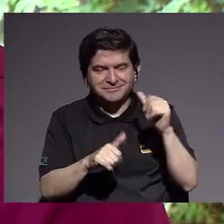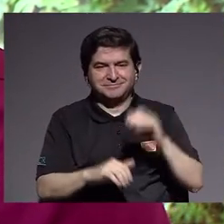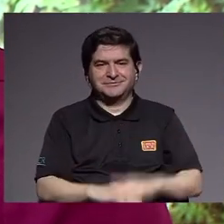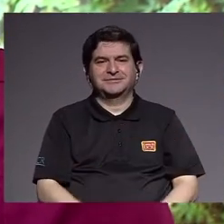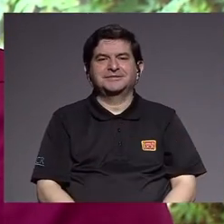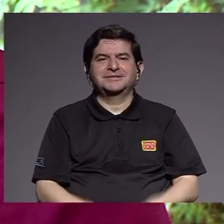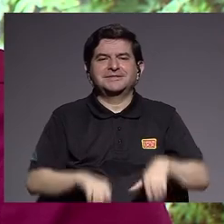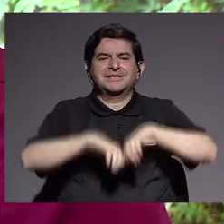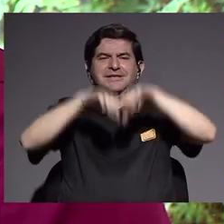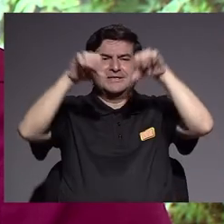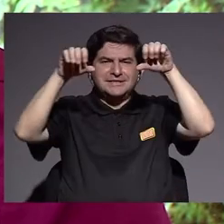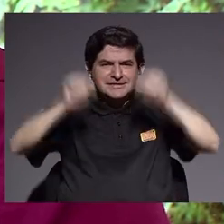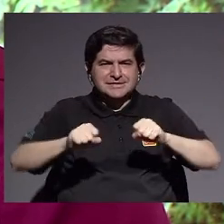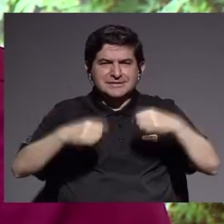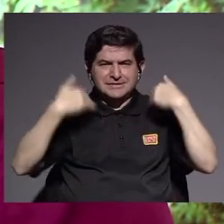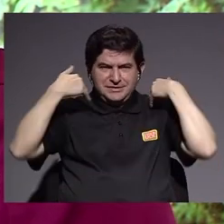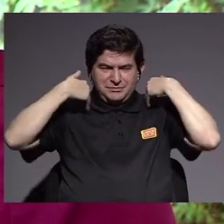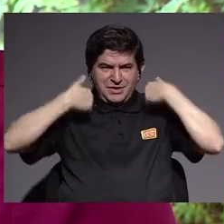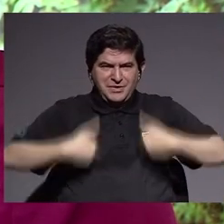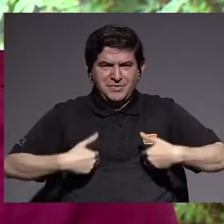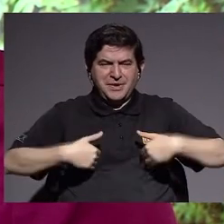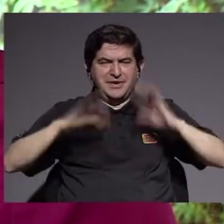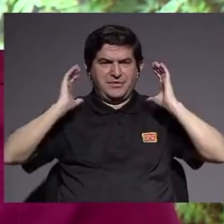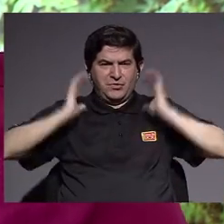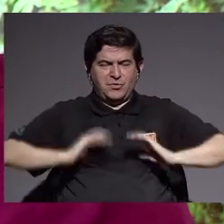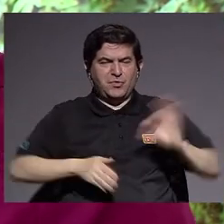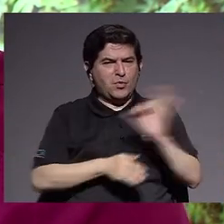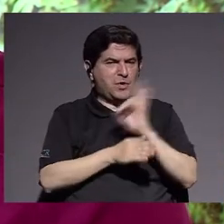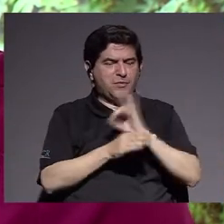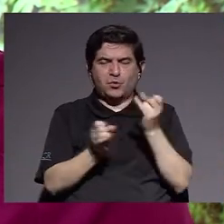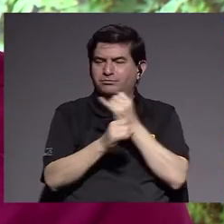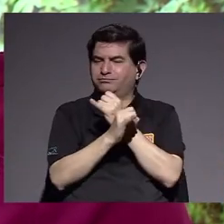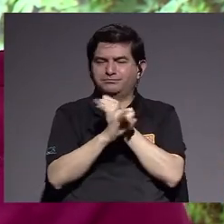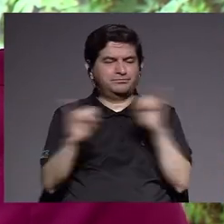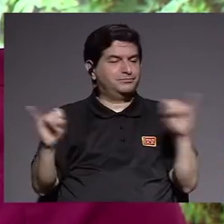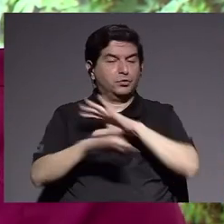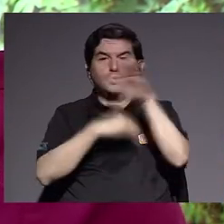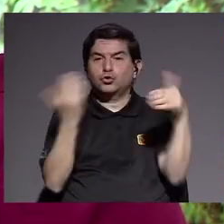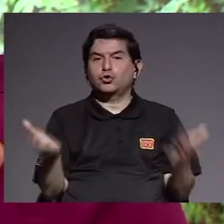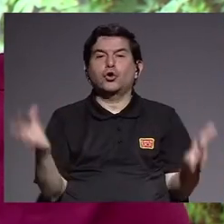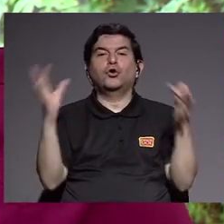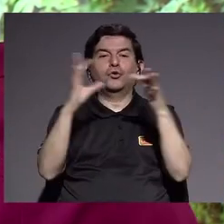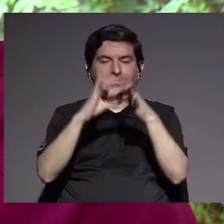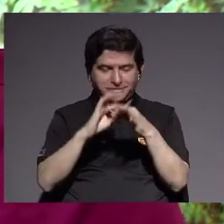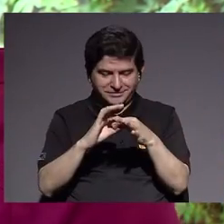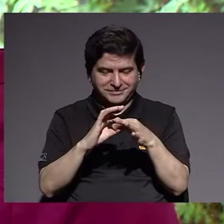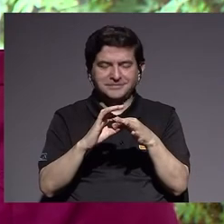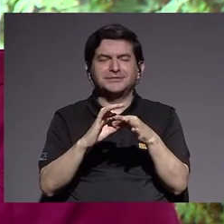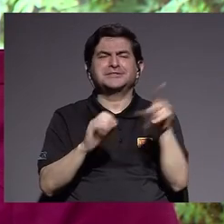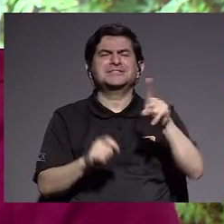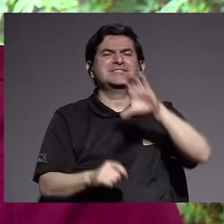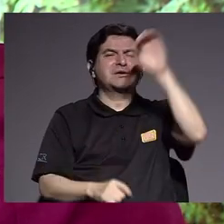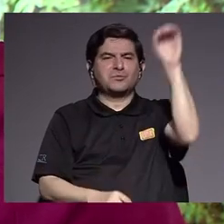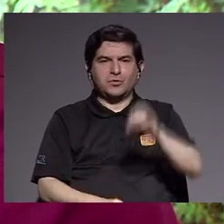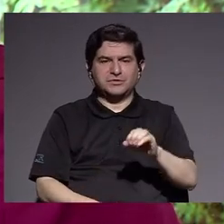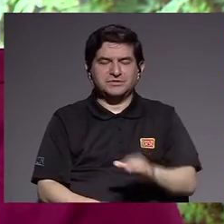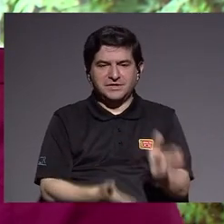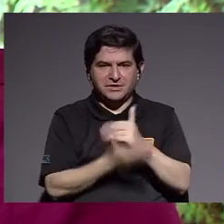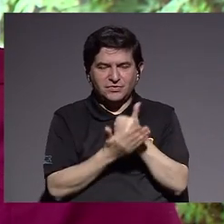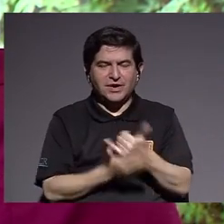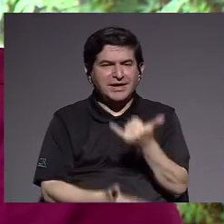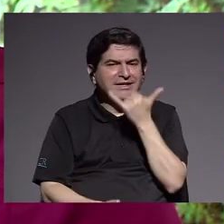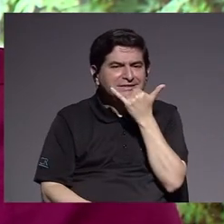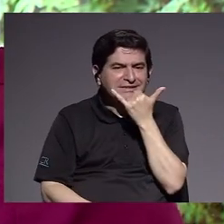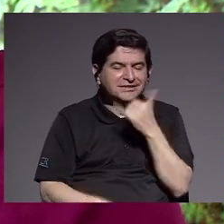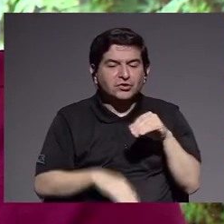independiente todo está siempre siendo conectado si tenemos hablándonos esta mañana no repercutir en todos nuestros órganos del cuerpo en este caso